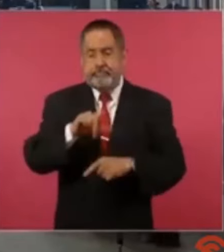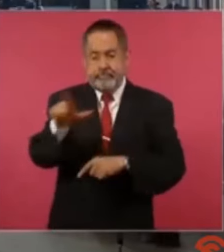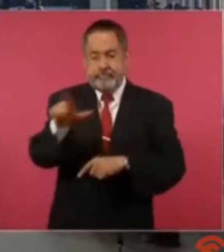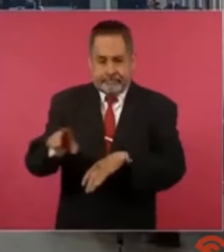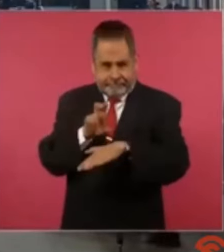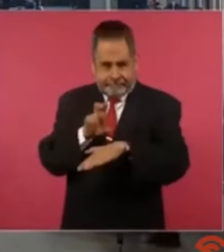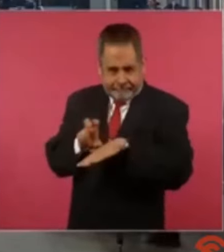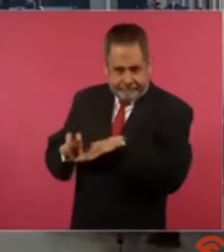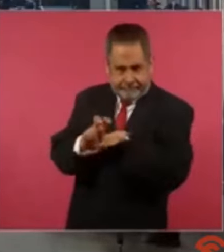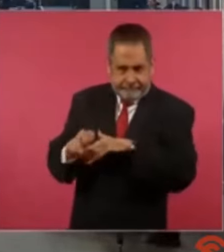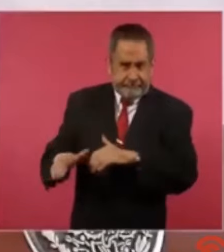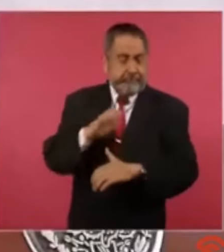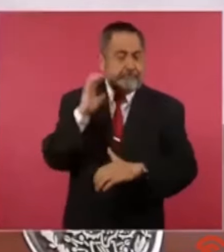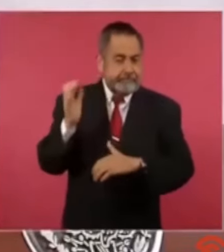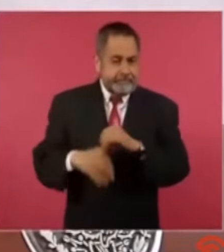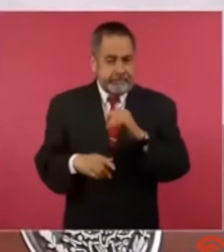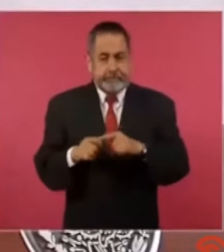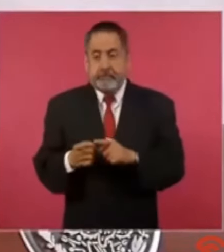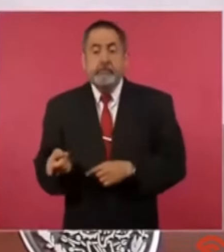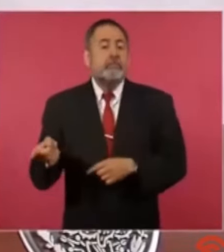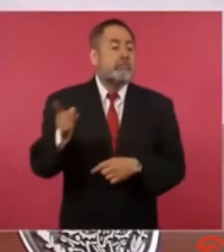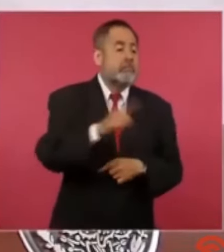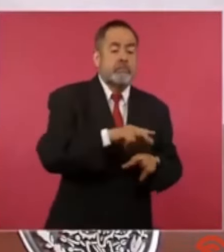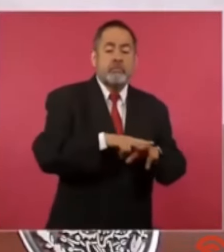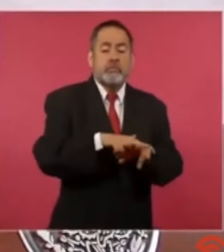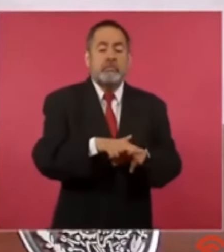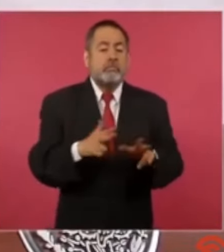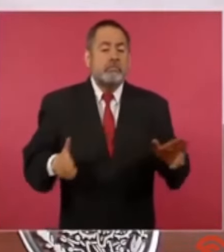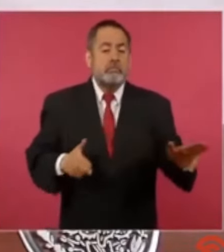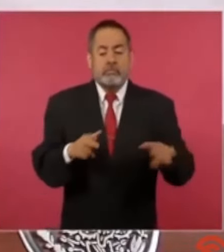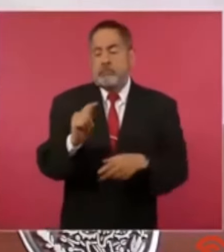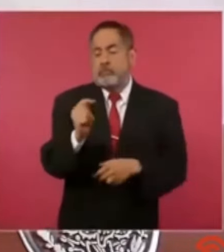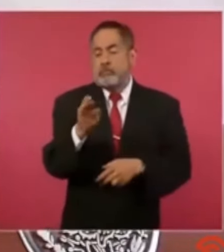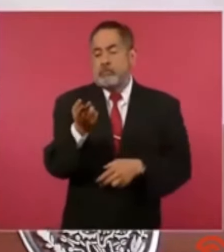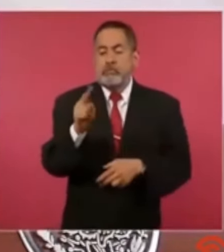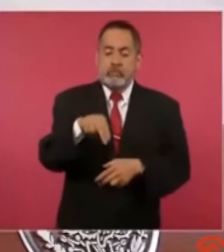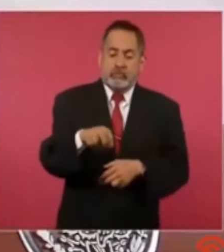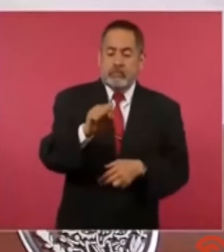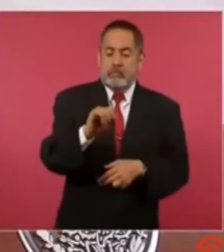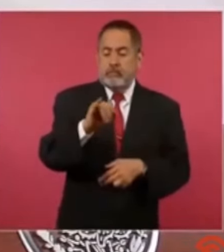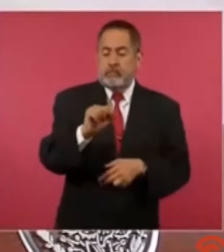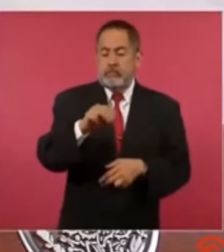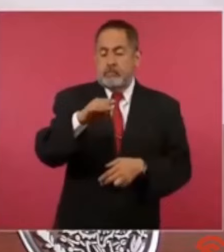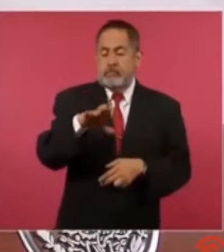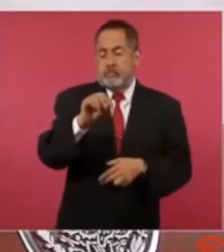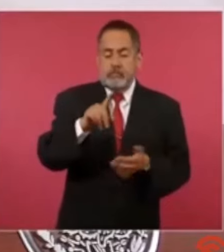Maya, vamos a terminar el Transísmico, o sea,